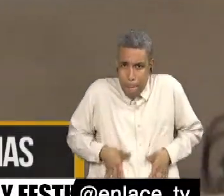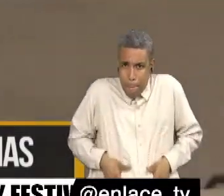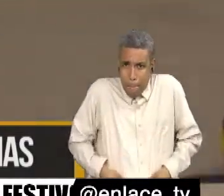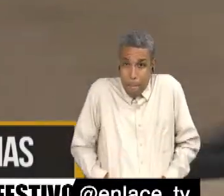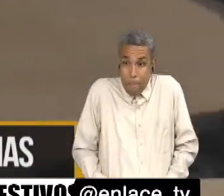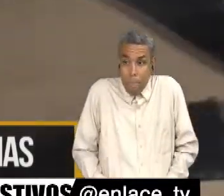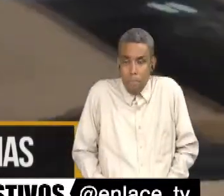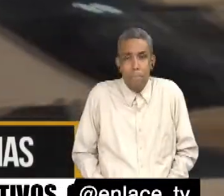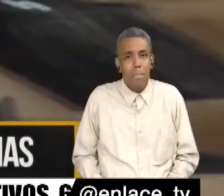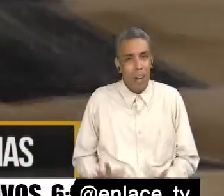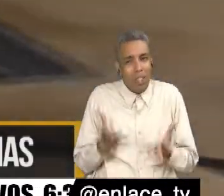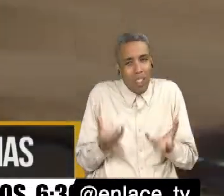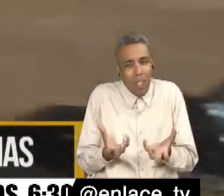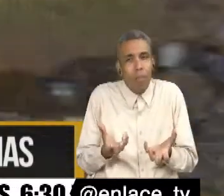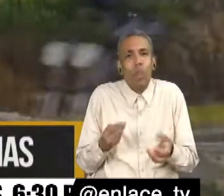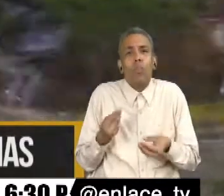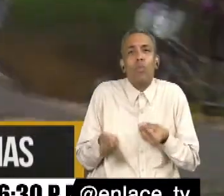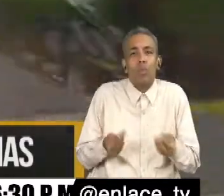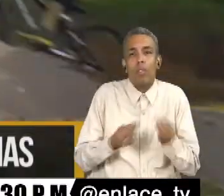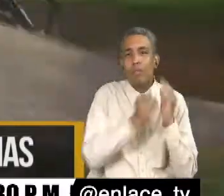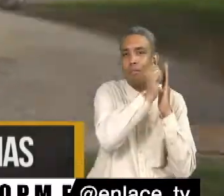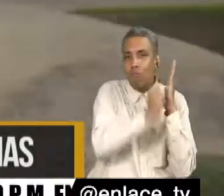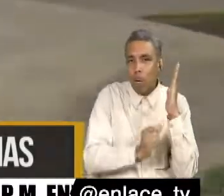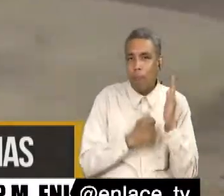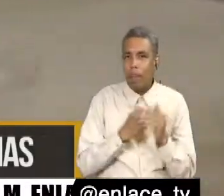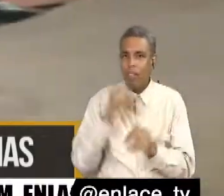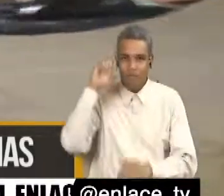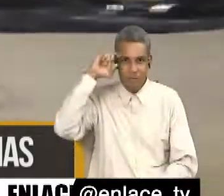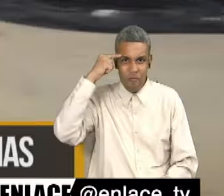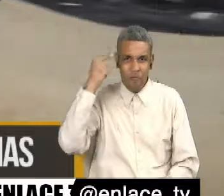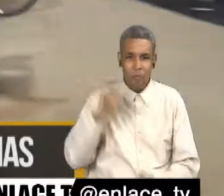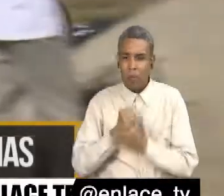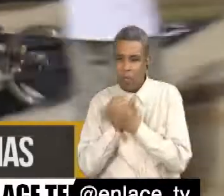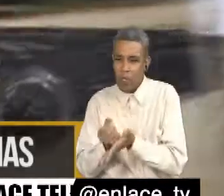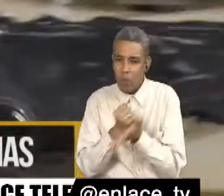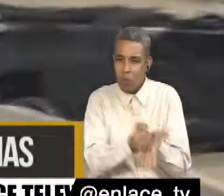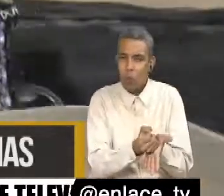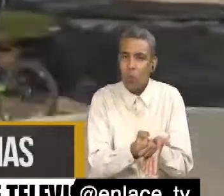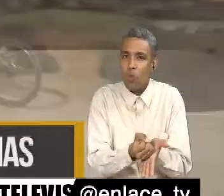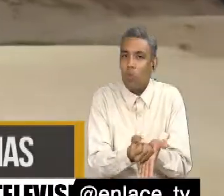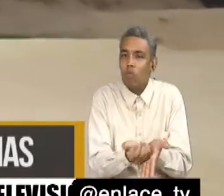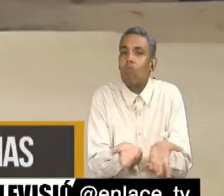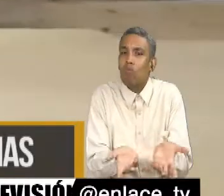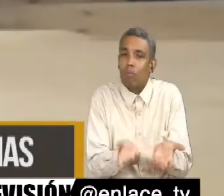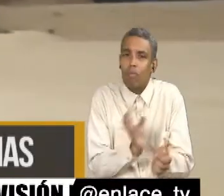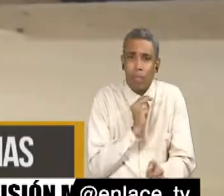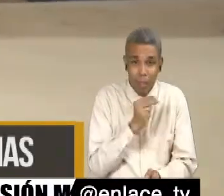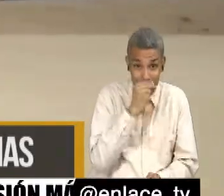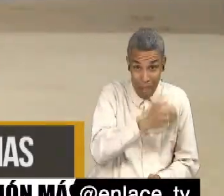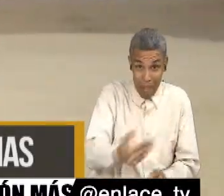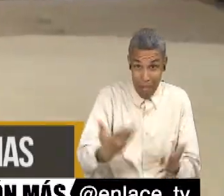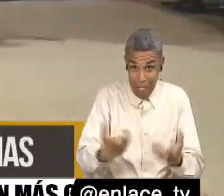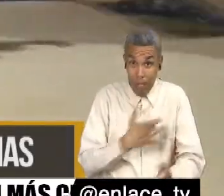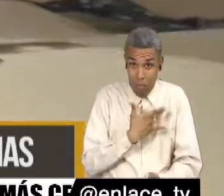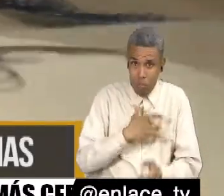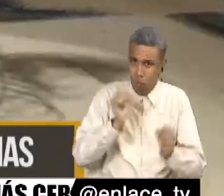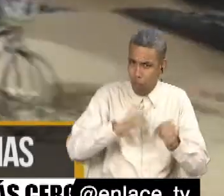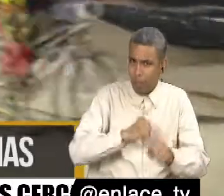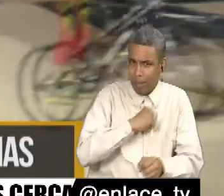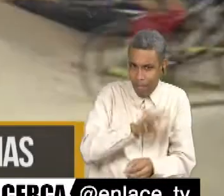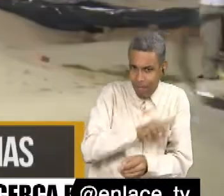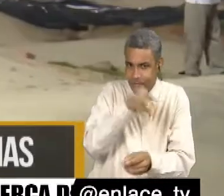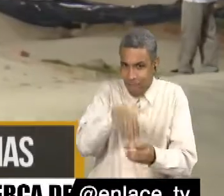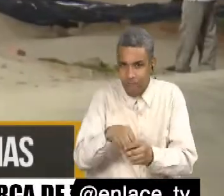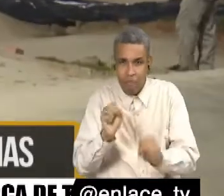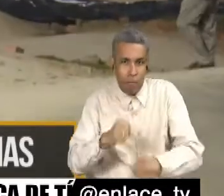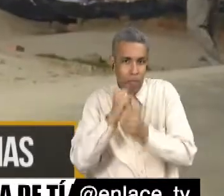programa dirigido a esta población vulnerable. Lo único que debe hacer es cumplir con el requisito de la edad y tener ganas de convertirse en un